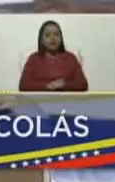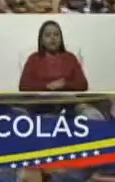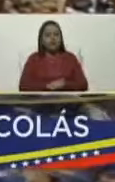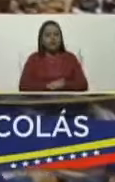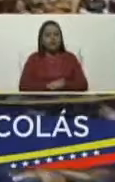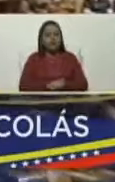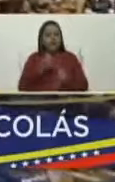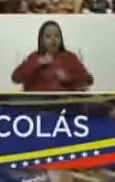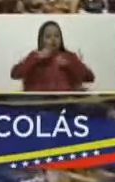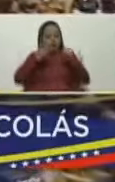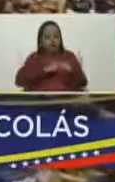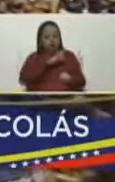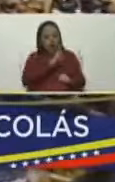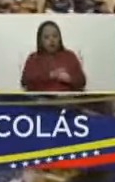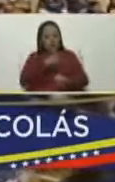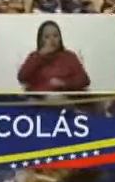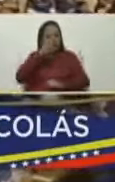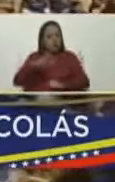tiene el pueblo.